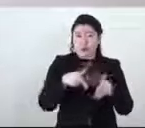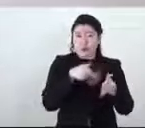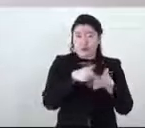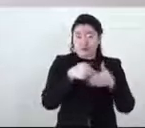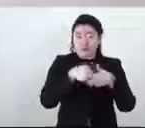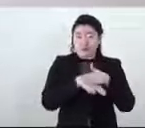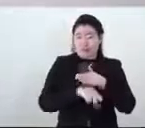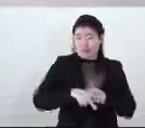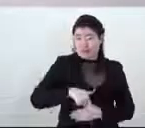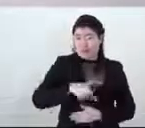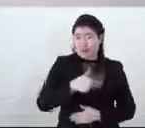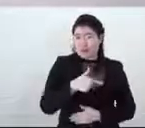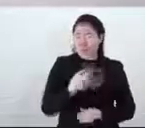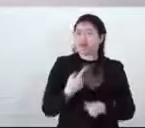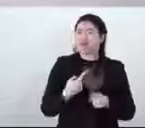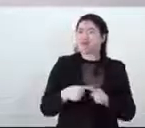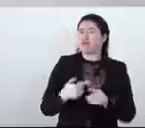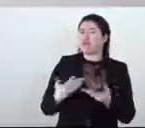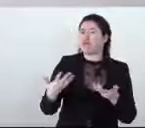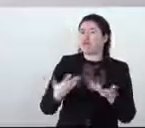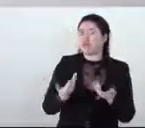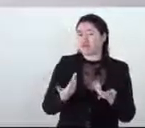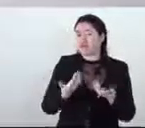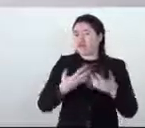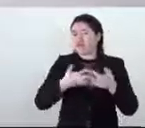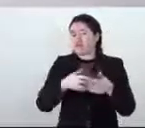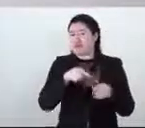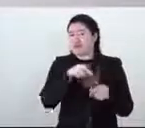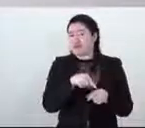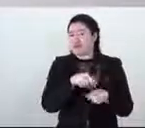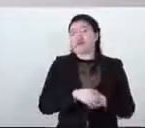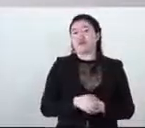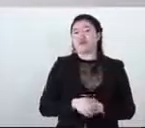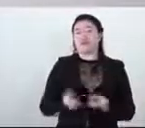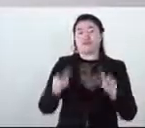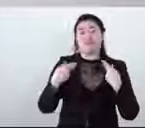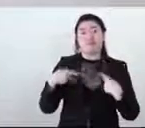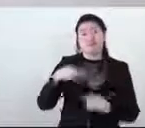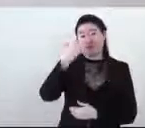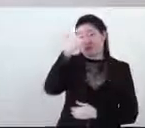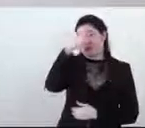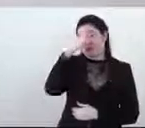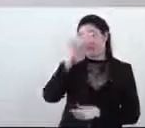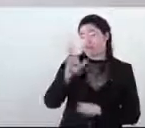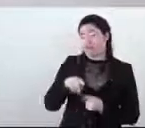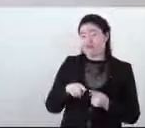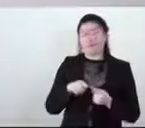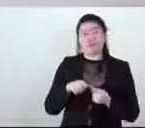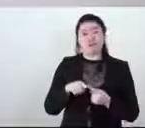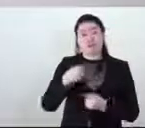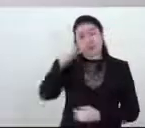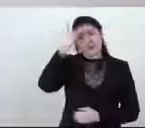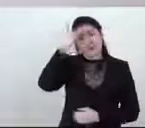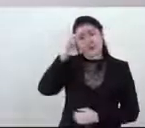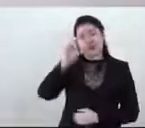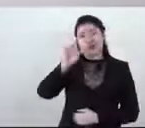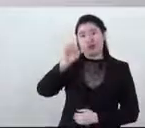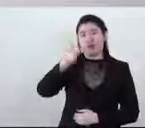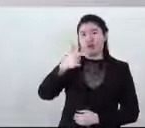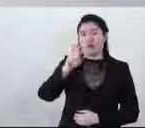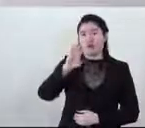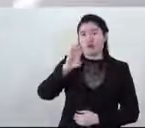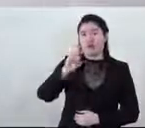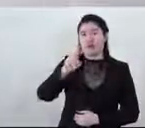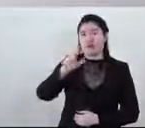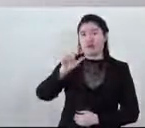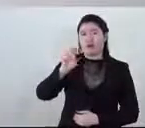línea 12 está conformado por los siguientes expertos: doctor Sergio Alcocer Martínez